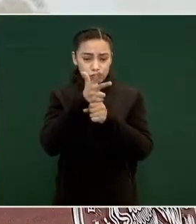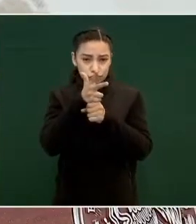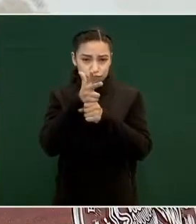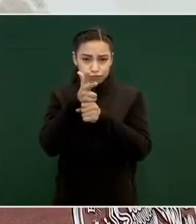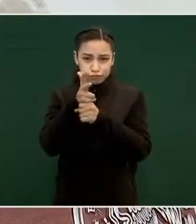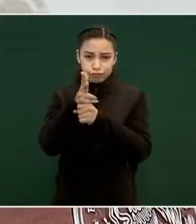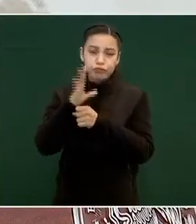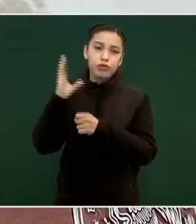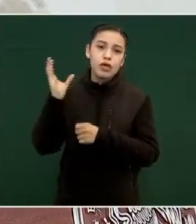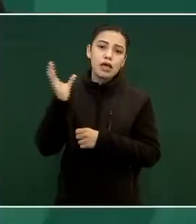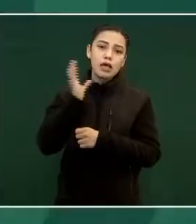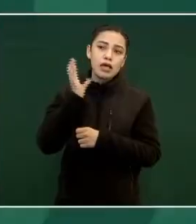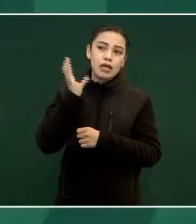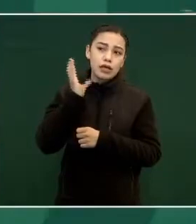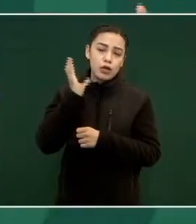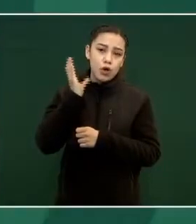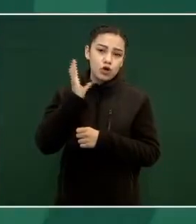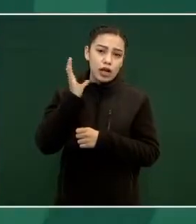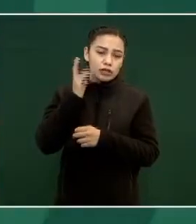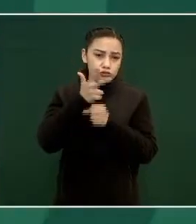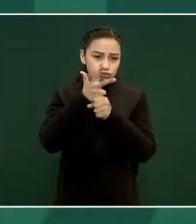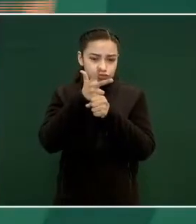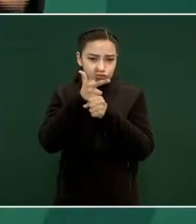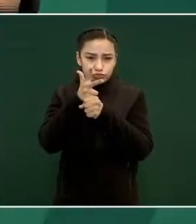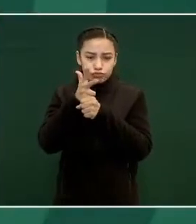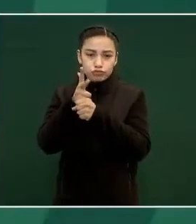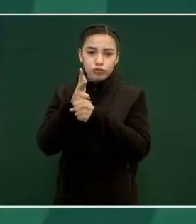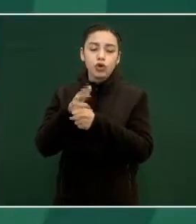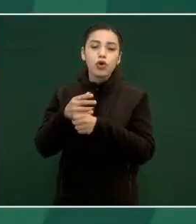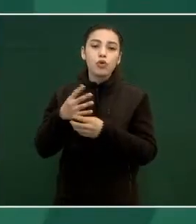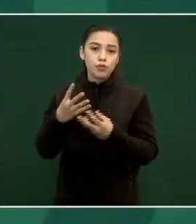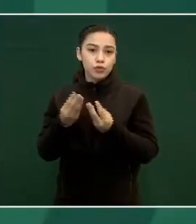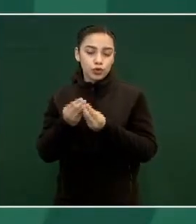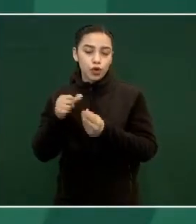reportero, con otro señor, que por cierto,